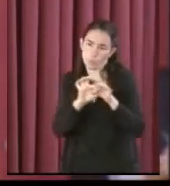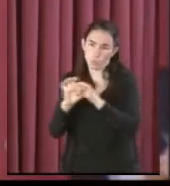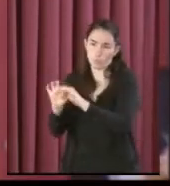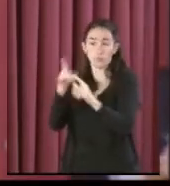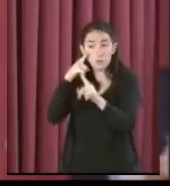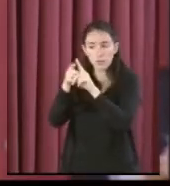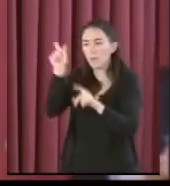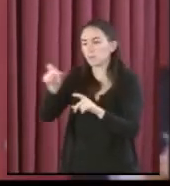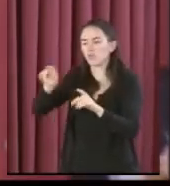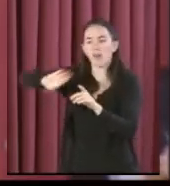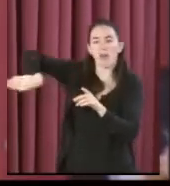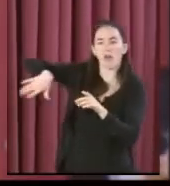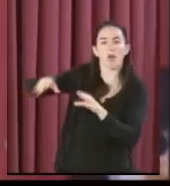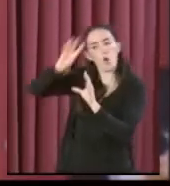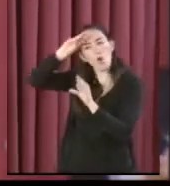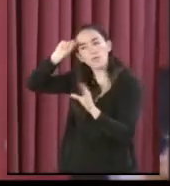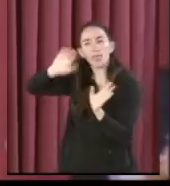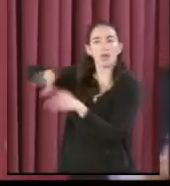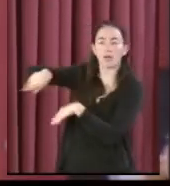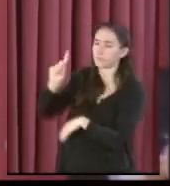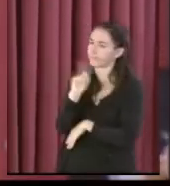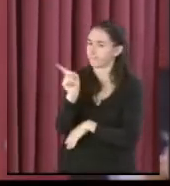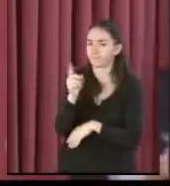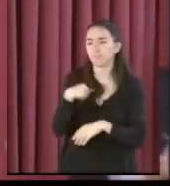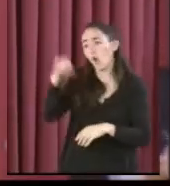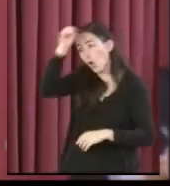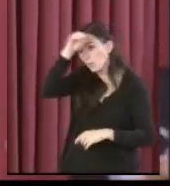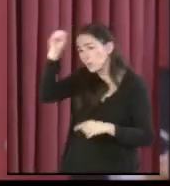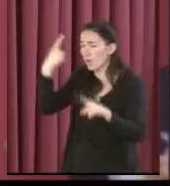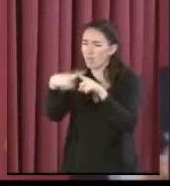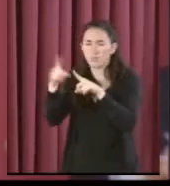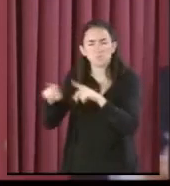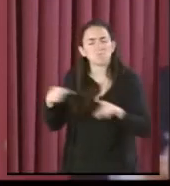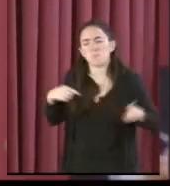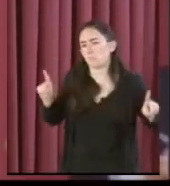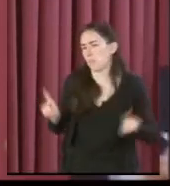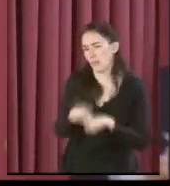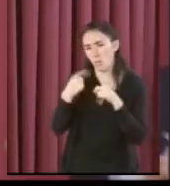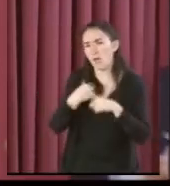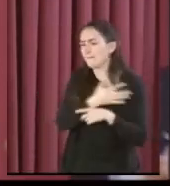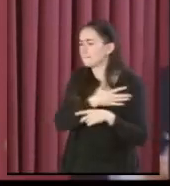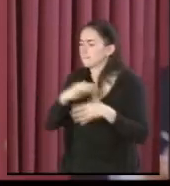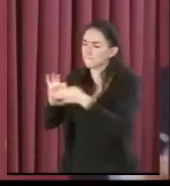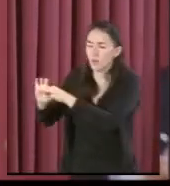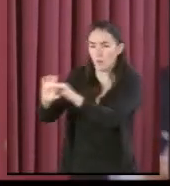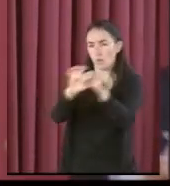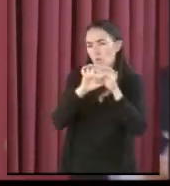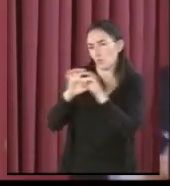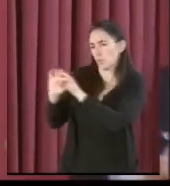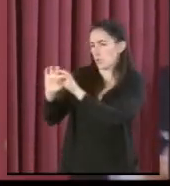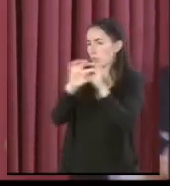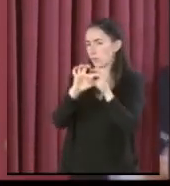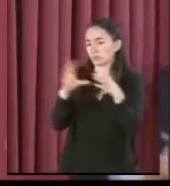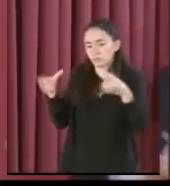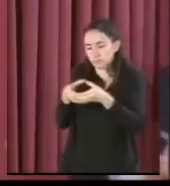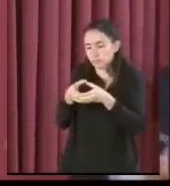atrás. Por encima de la diversidad de opiniones, propuse una idea de ciudad que pudiera ser compartida por la mayoría, una visión